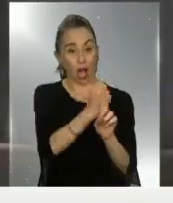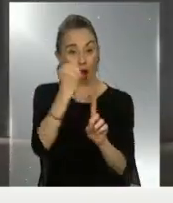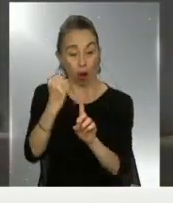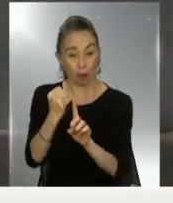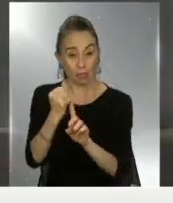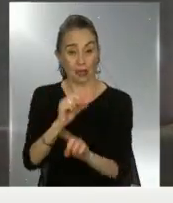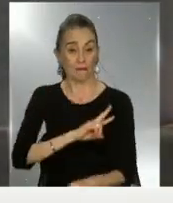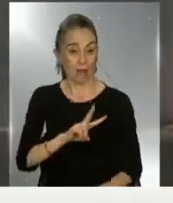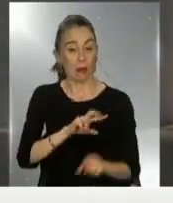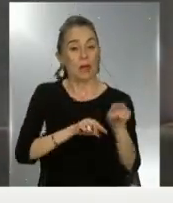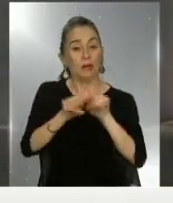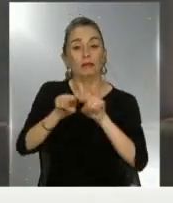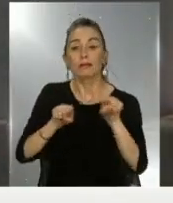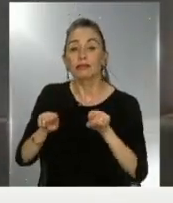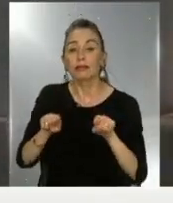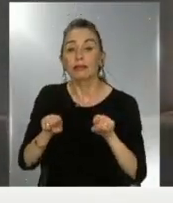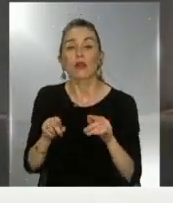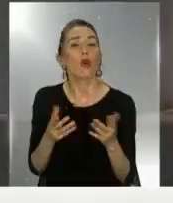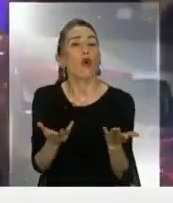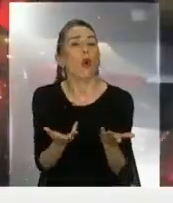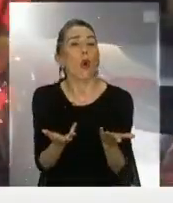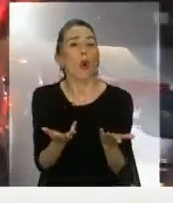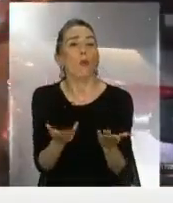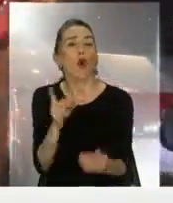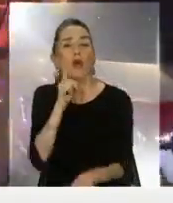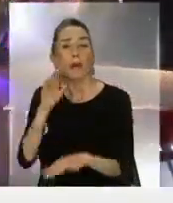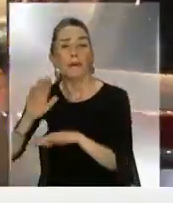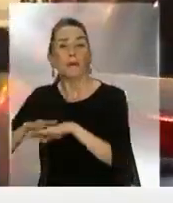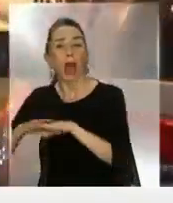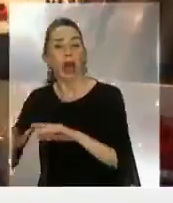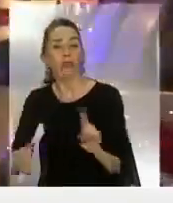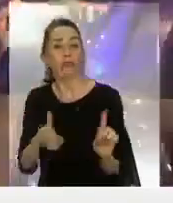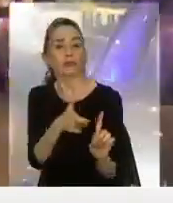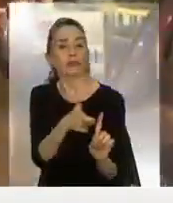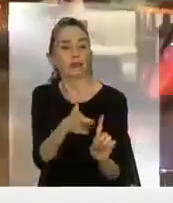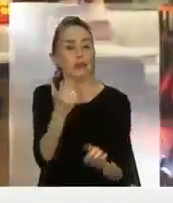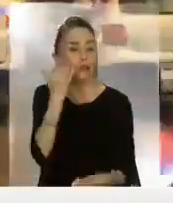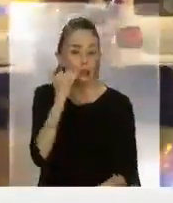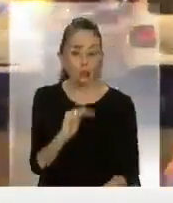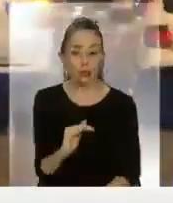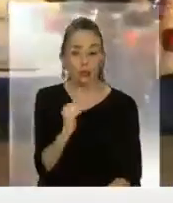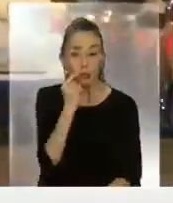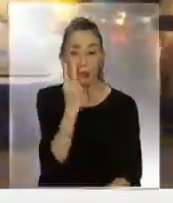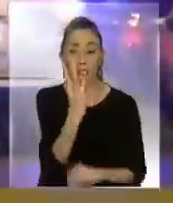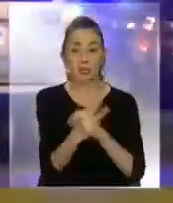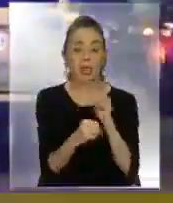las diligencias para esclarecer cómo y quién disparó el arma que tienen a un menor de 3 años luchando por su vida.